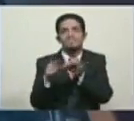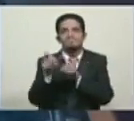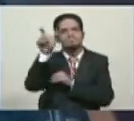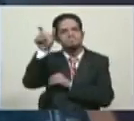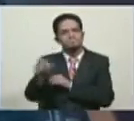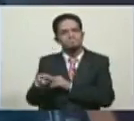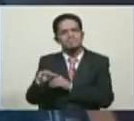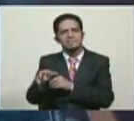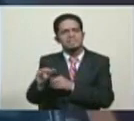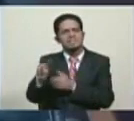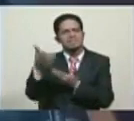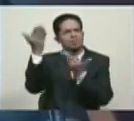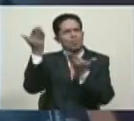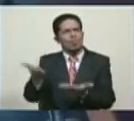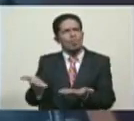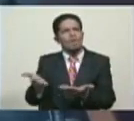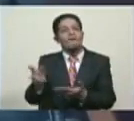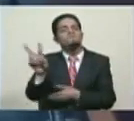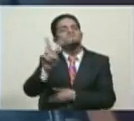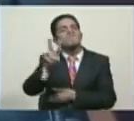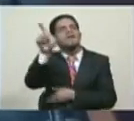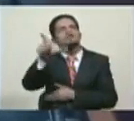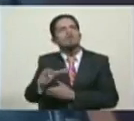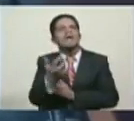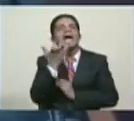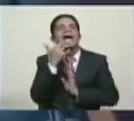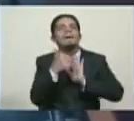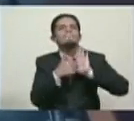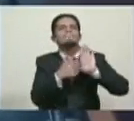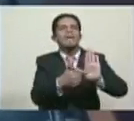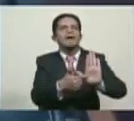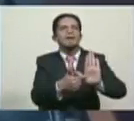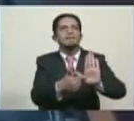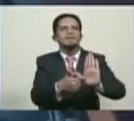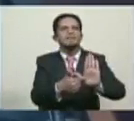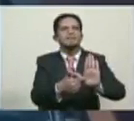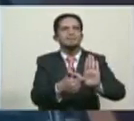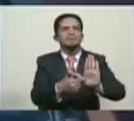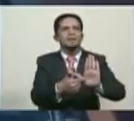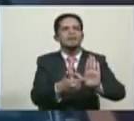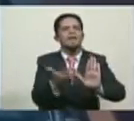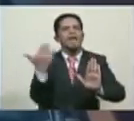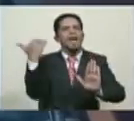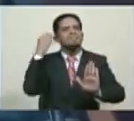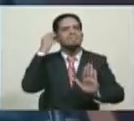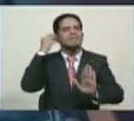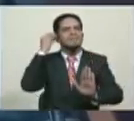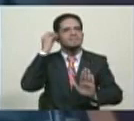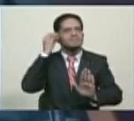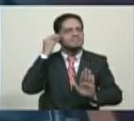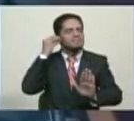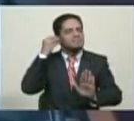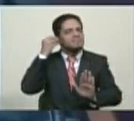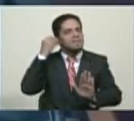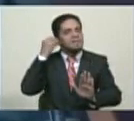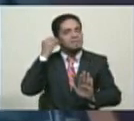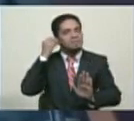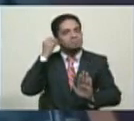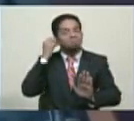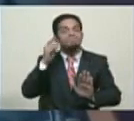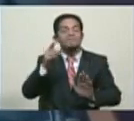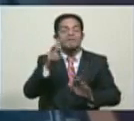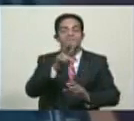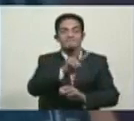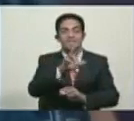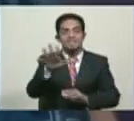humano, venezolano ejemplar, que no solo tuvo el coraje de dar un paso adelante 25 años